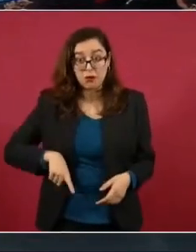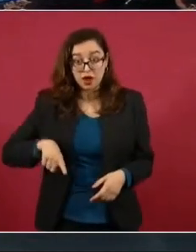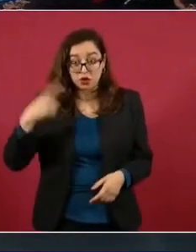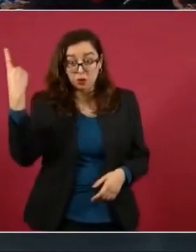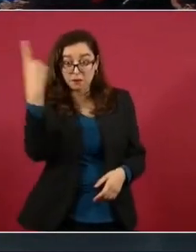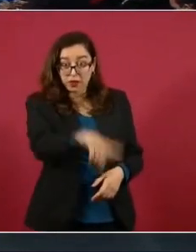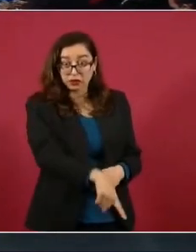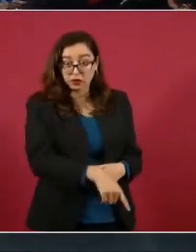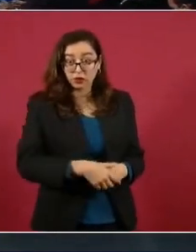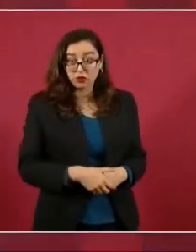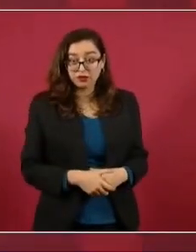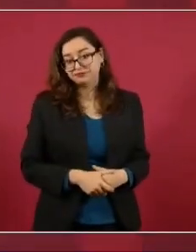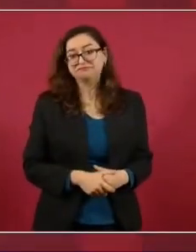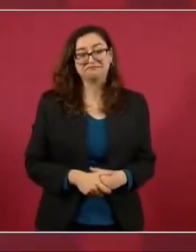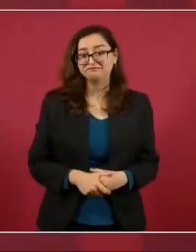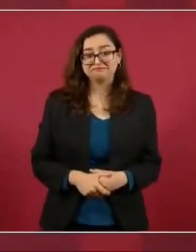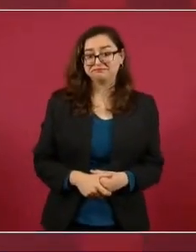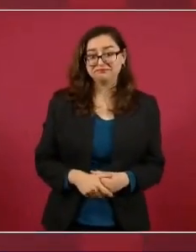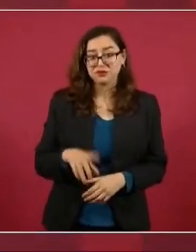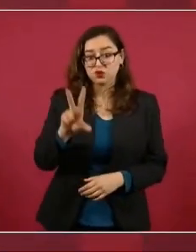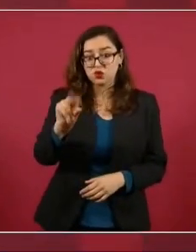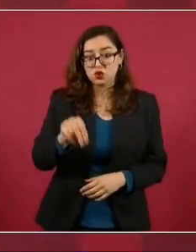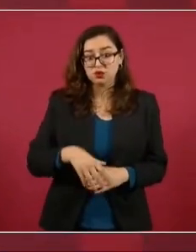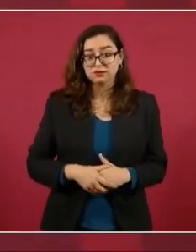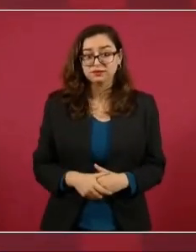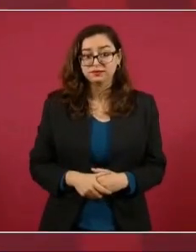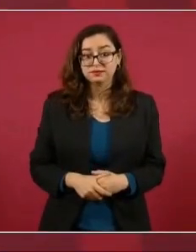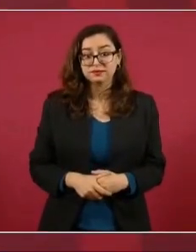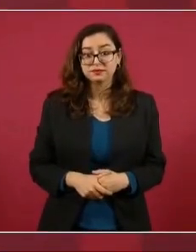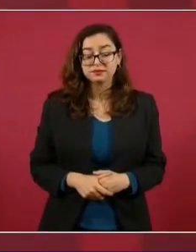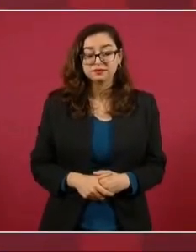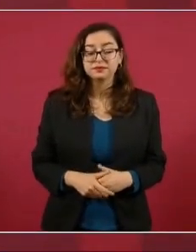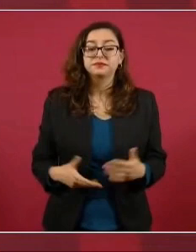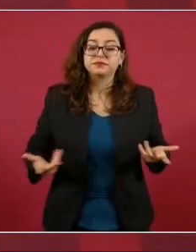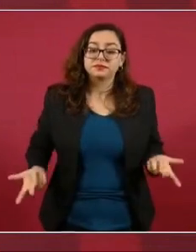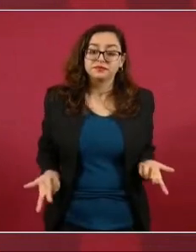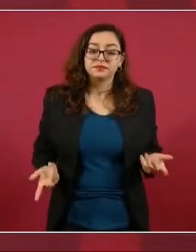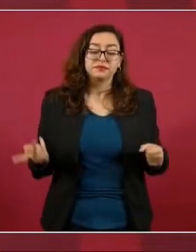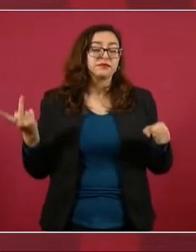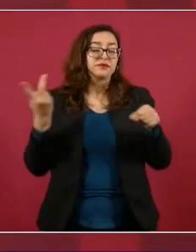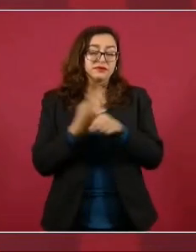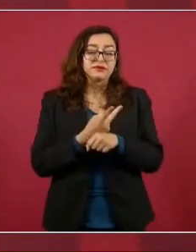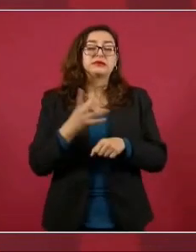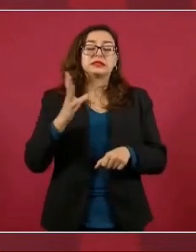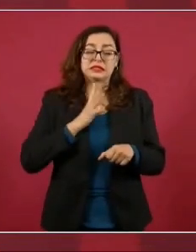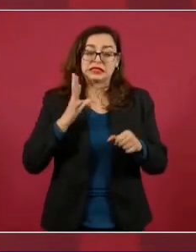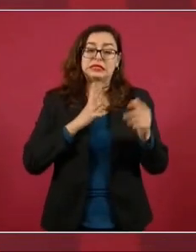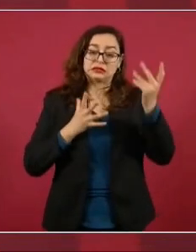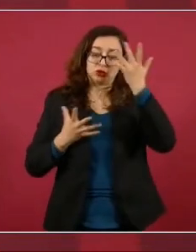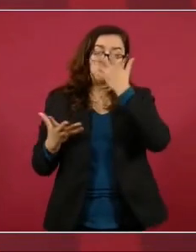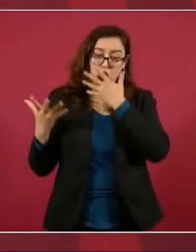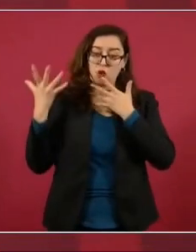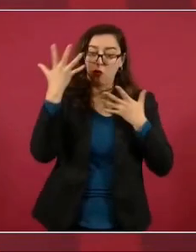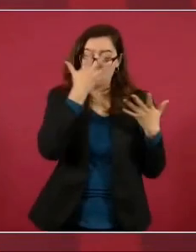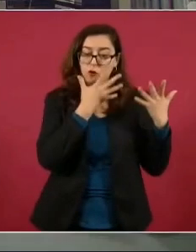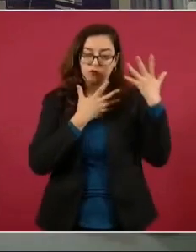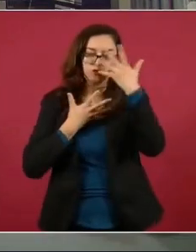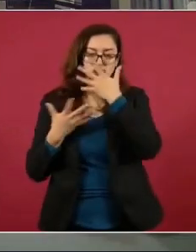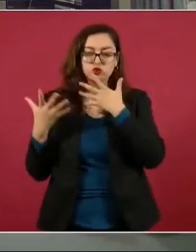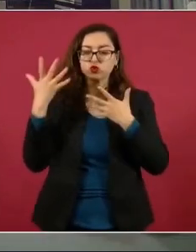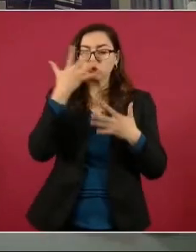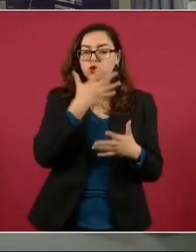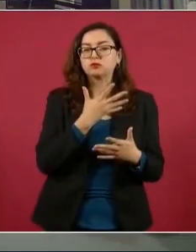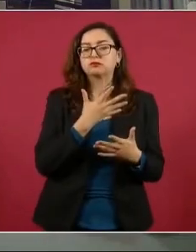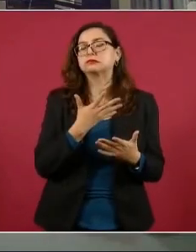de obligatoriedad para las personas. Ahora, sí existe una confusión importante con un elemento que estamos